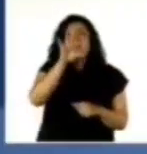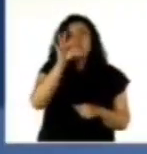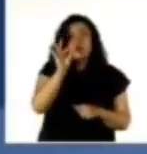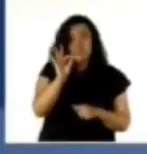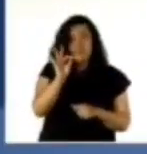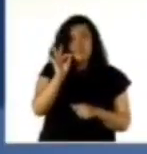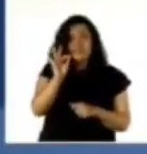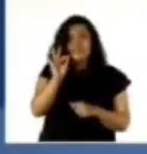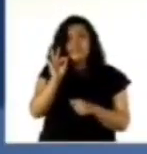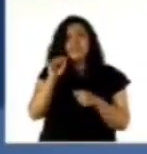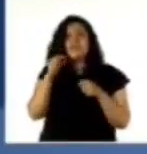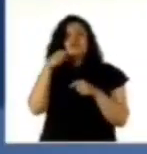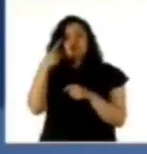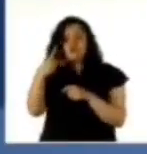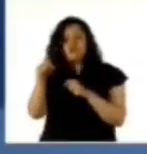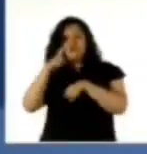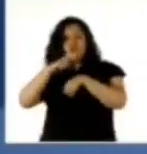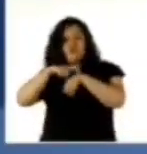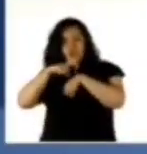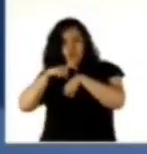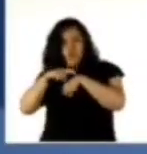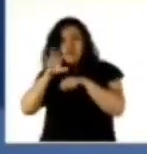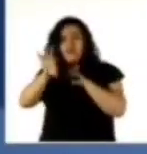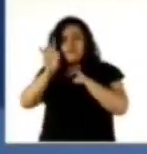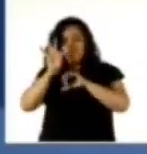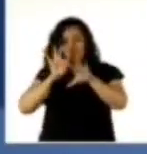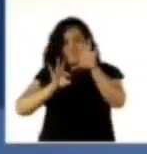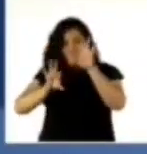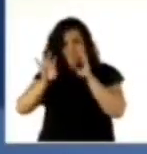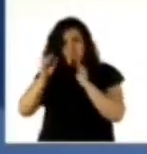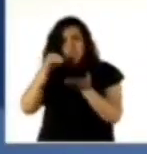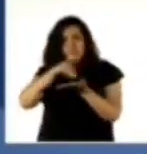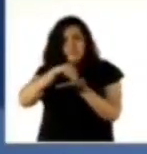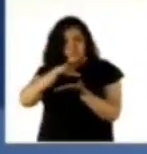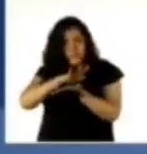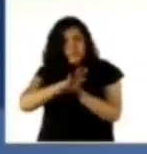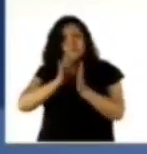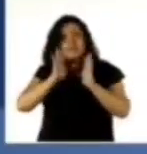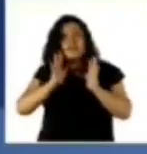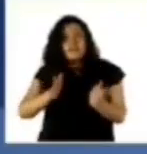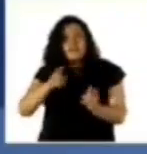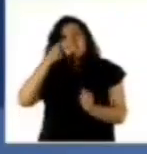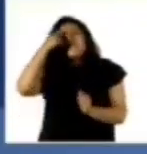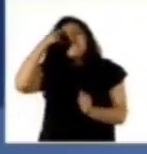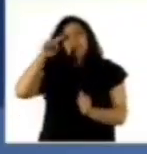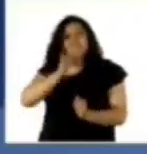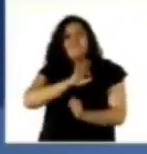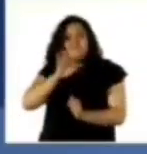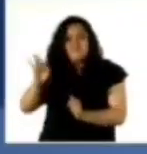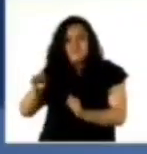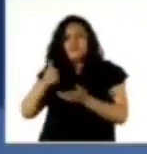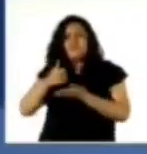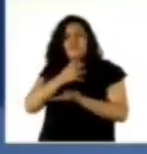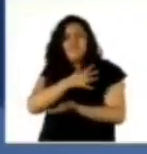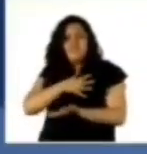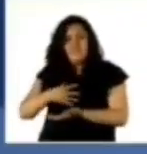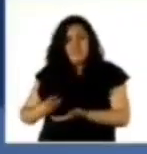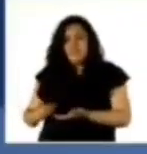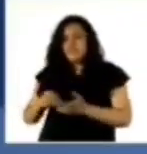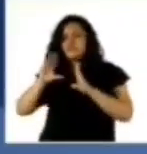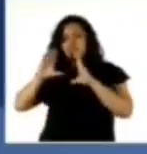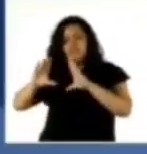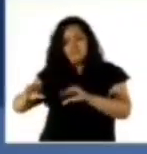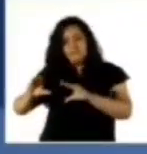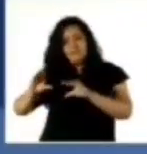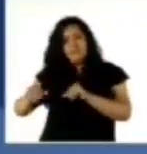reinscriben y las primeras que fijan su horario de acuerdo a la necesidad de crianza